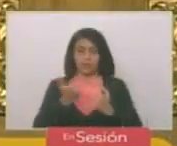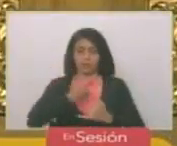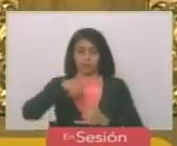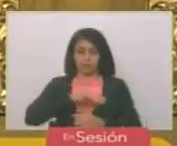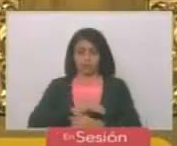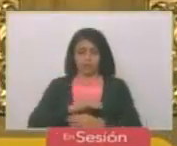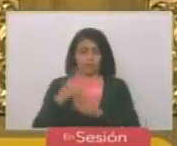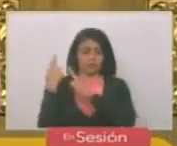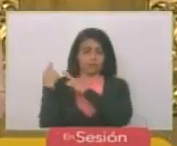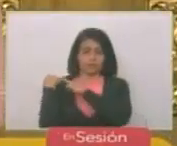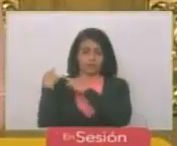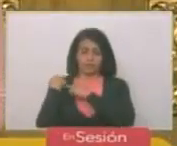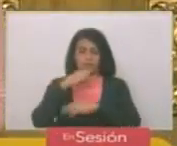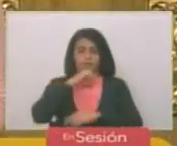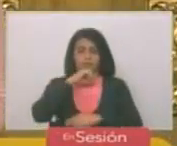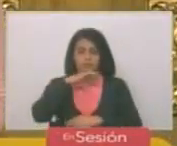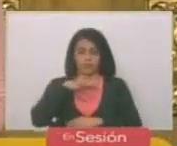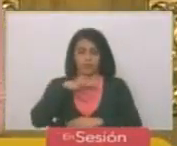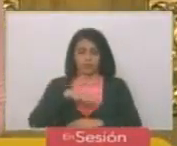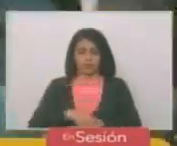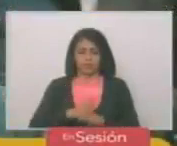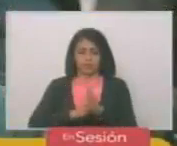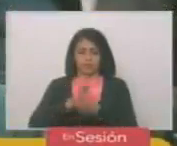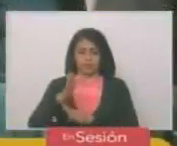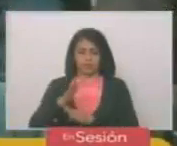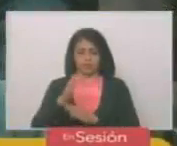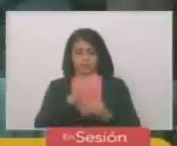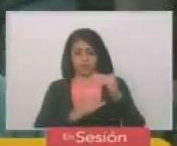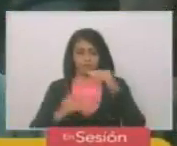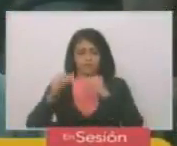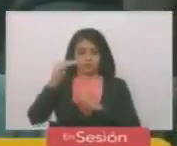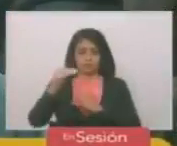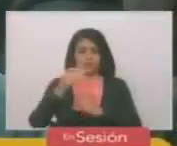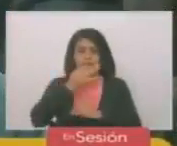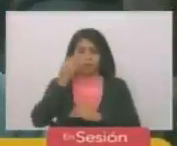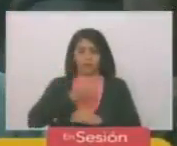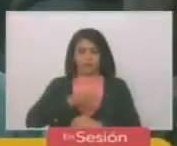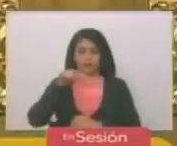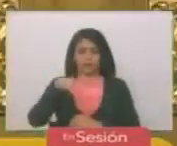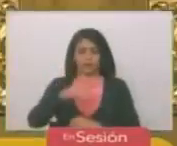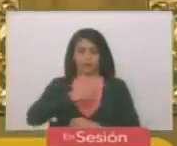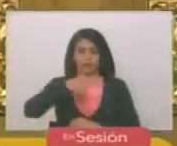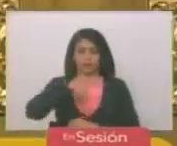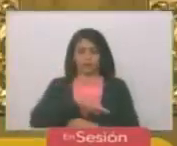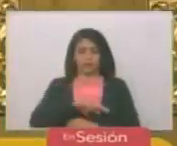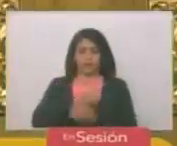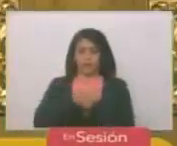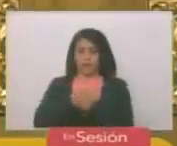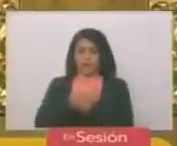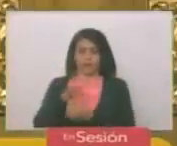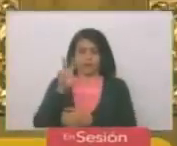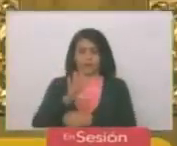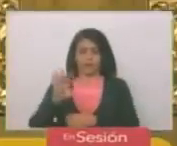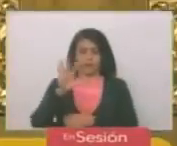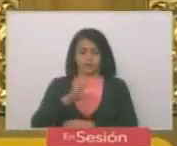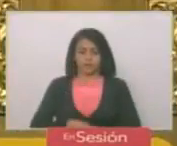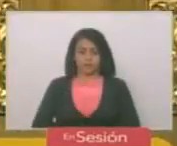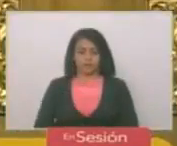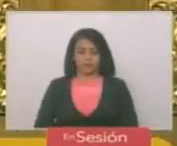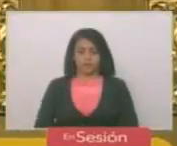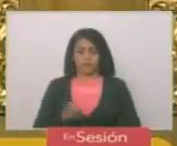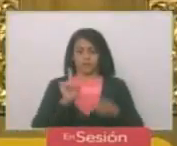una responsabilidad histórica de seguir elevando la verdad de nuestra amada Venezuela. En